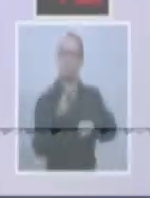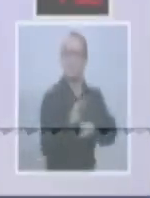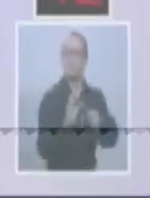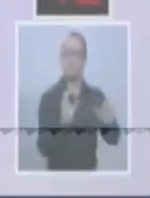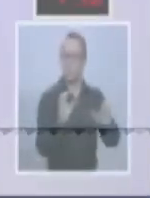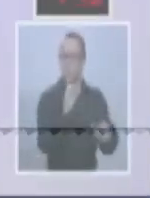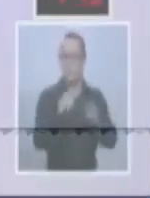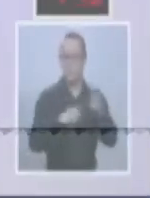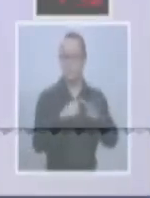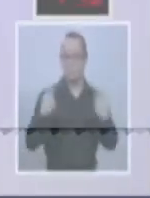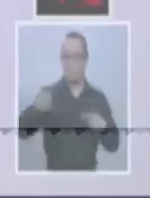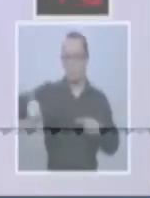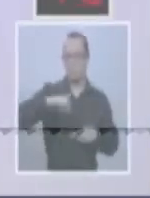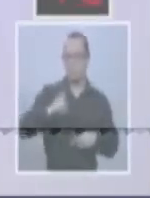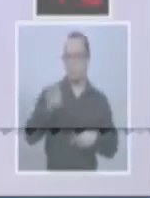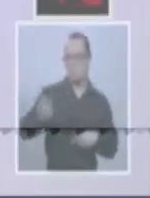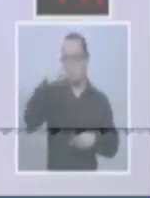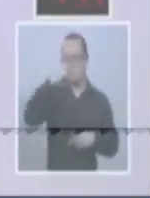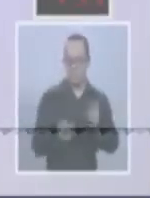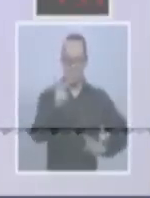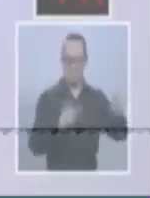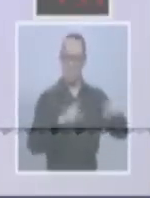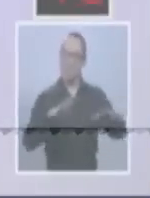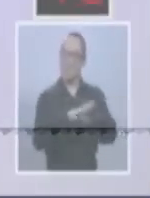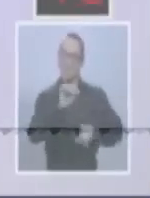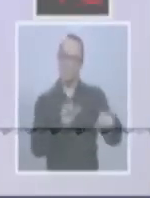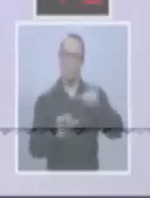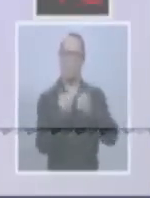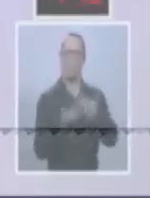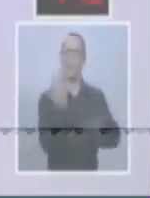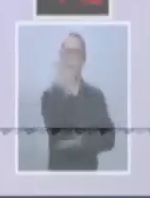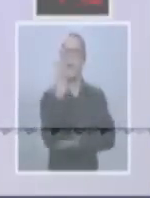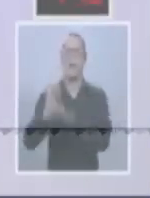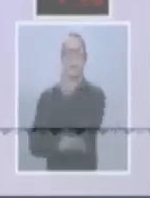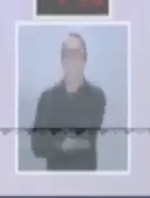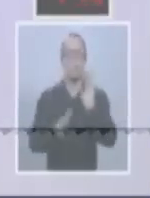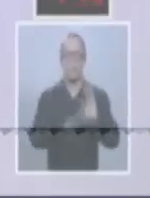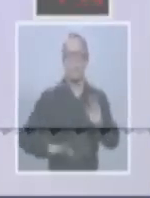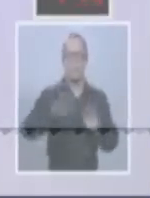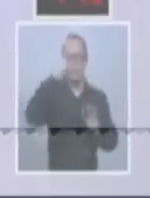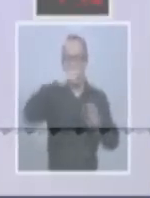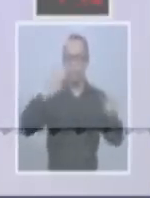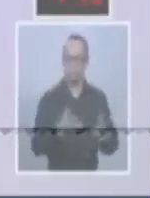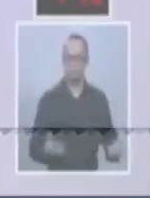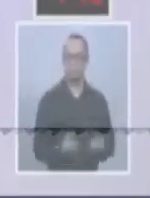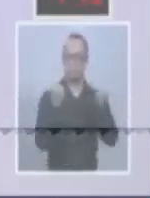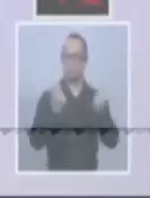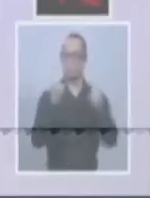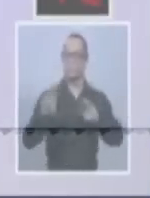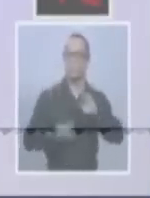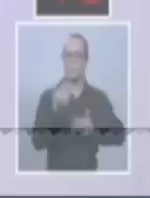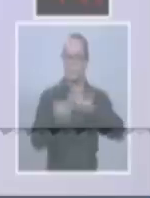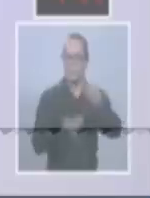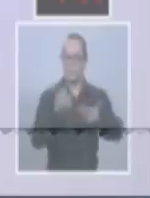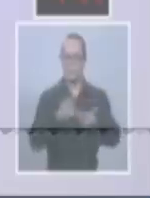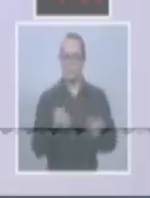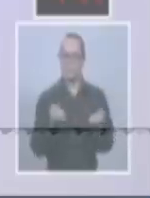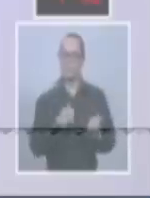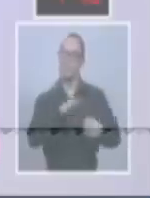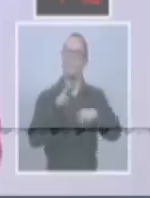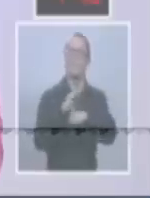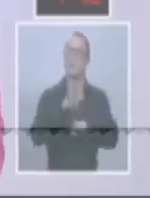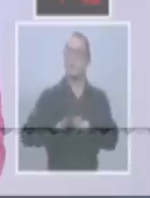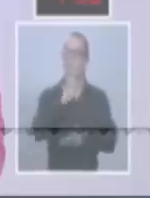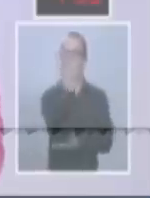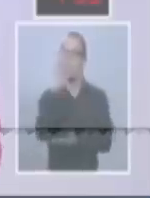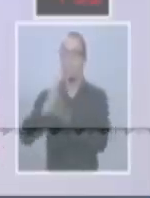Alejandra del Moral, Morena, donde llega lo descompone, incluso empieza a citar estados, pero pues recordemos que los estados que ahora gobierna